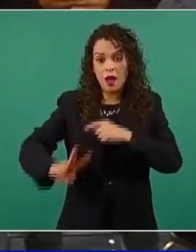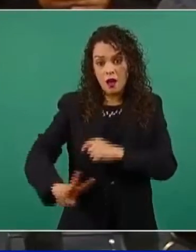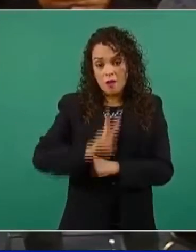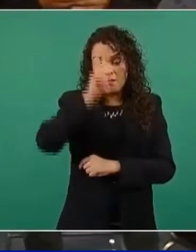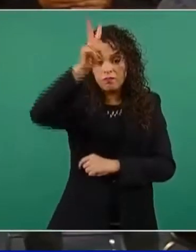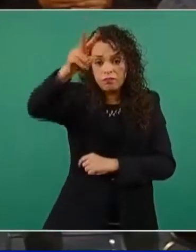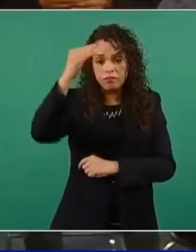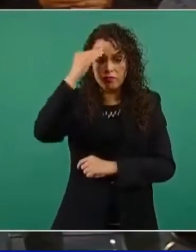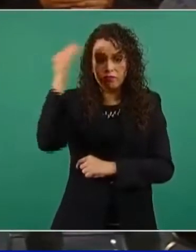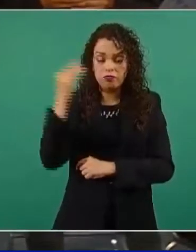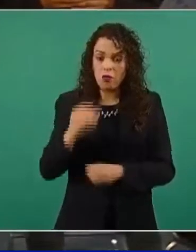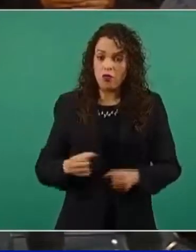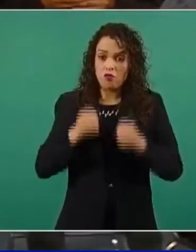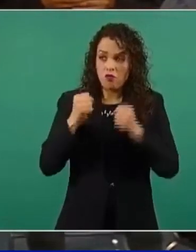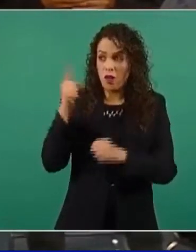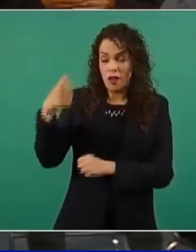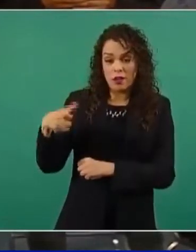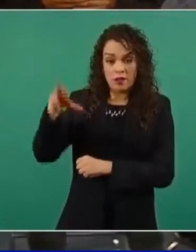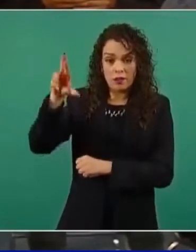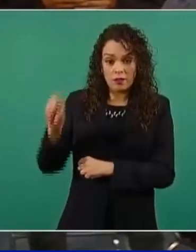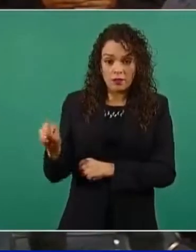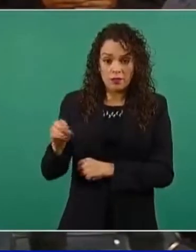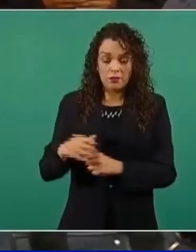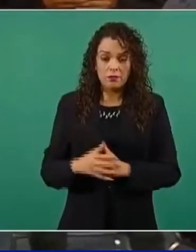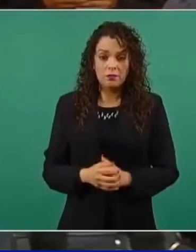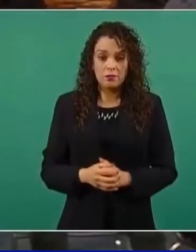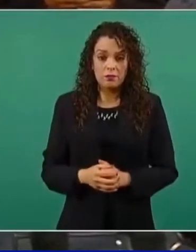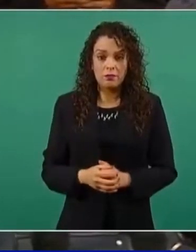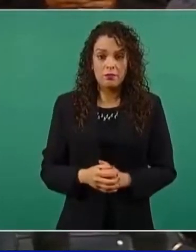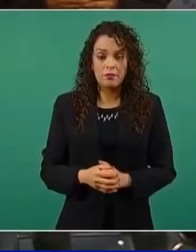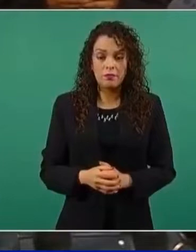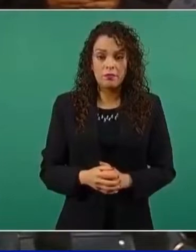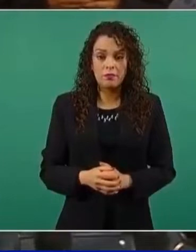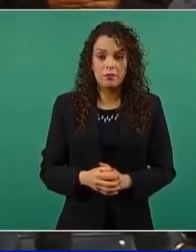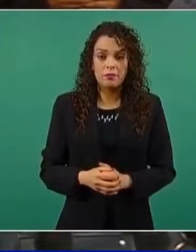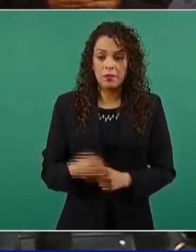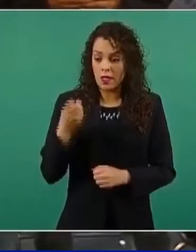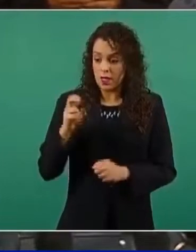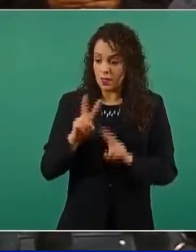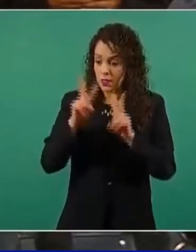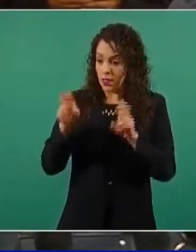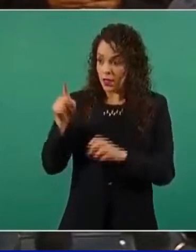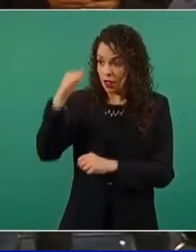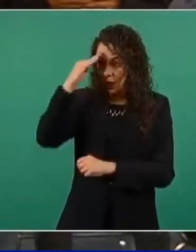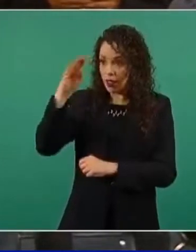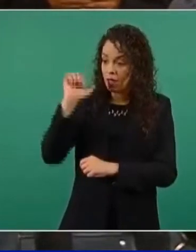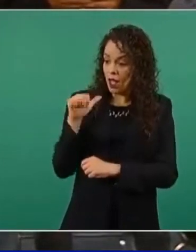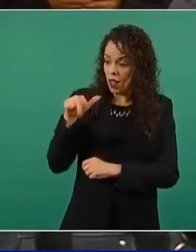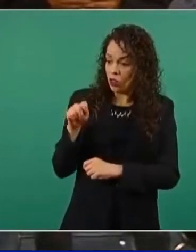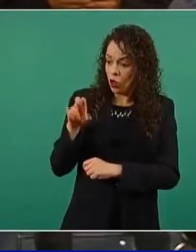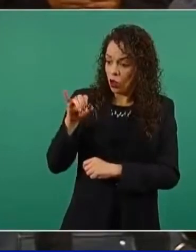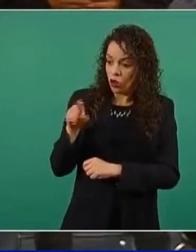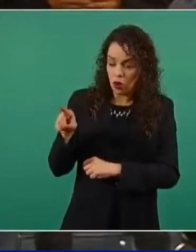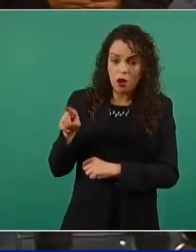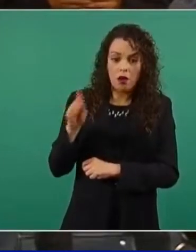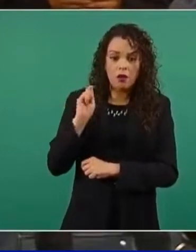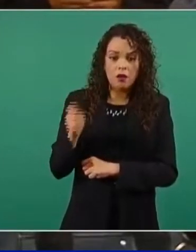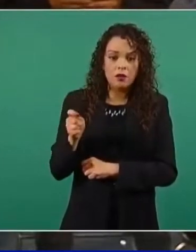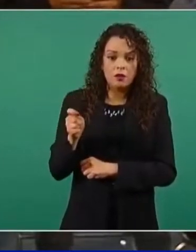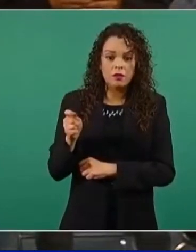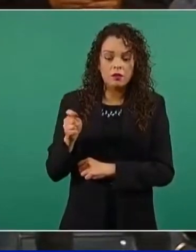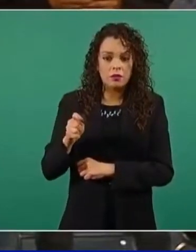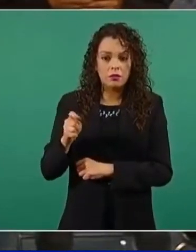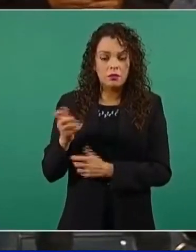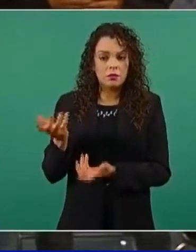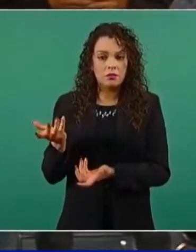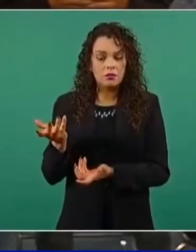Roo, pero no es un caso aislado esto que le comento, o sea, el caso del señor Antonio Manrique Mac.